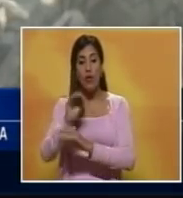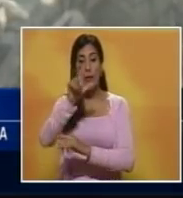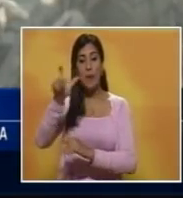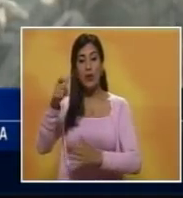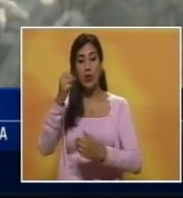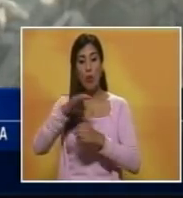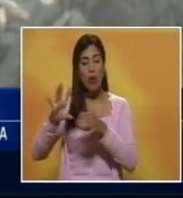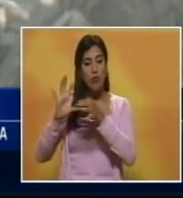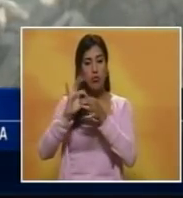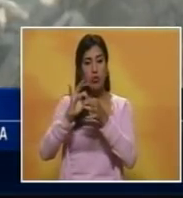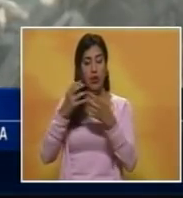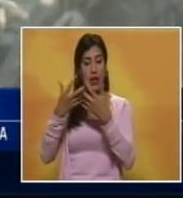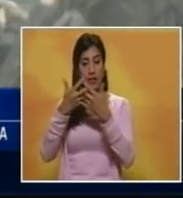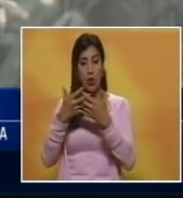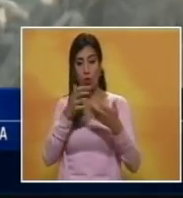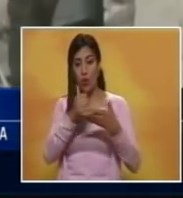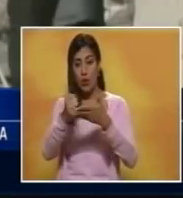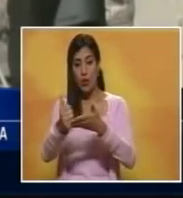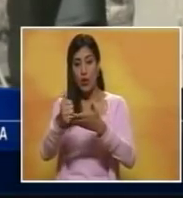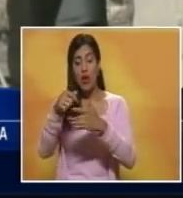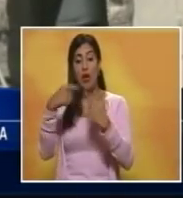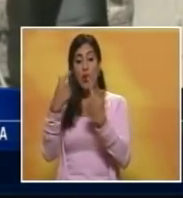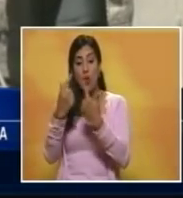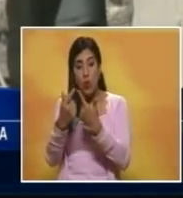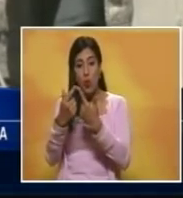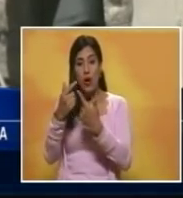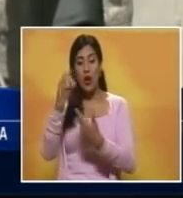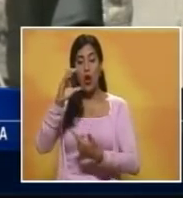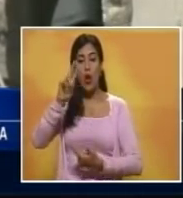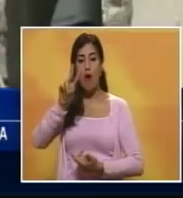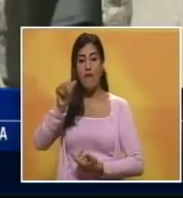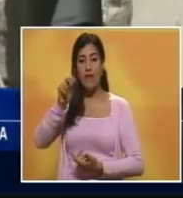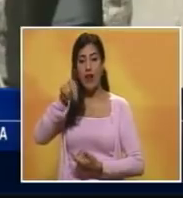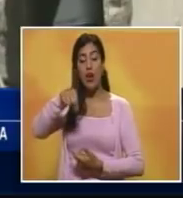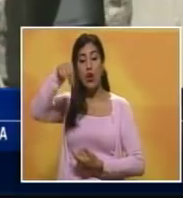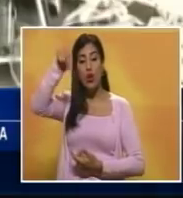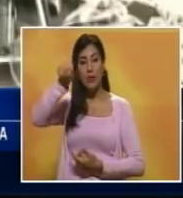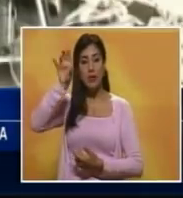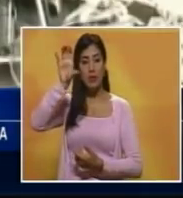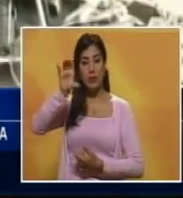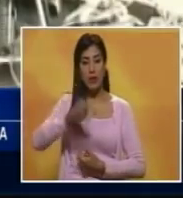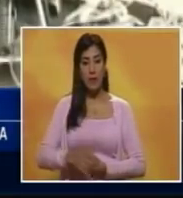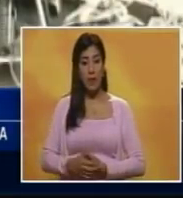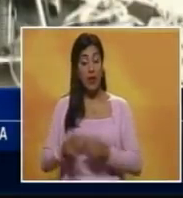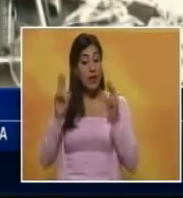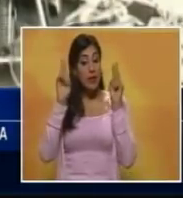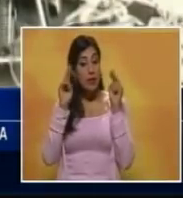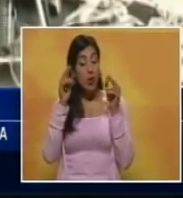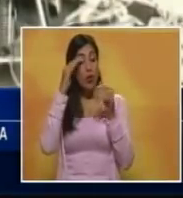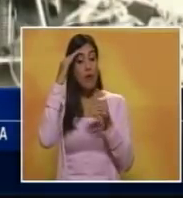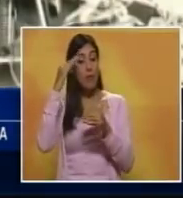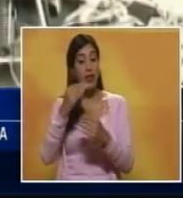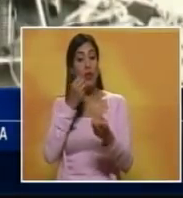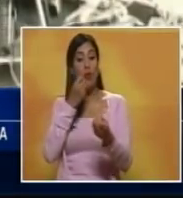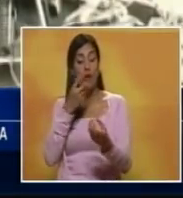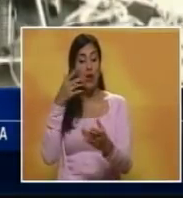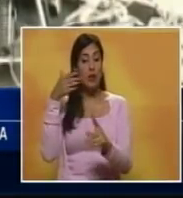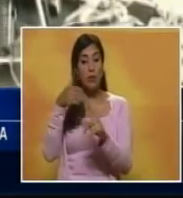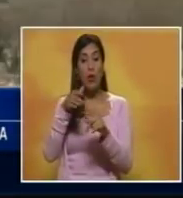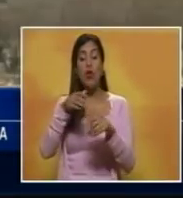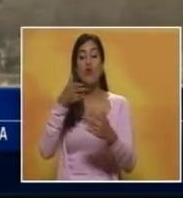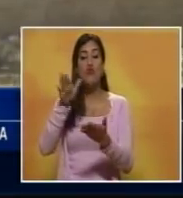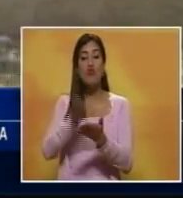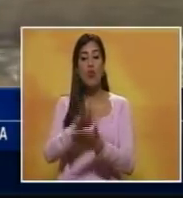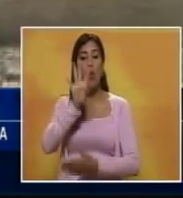del pueblo aliadas de Estados Unidos, en la región de Kobani, al norte del país. Según fuentes militares, el ataque causó